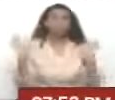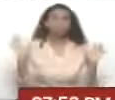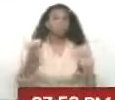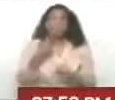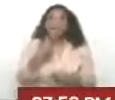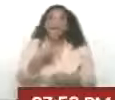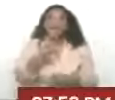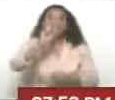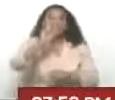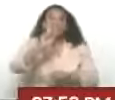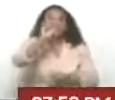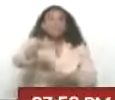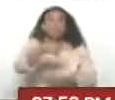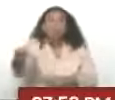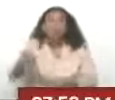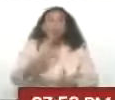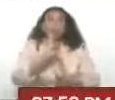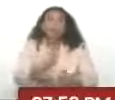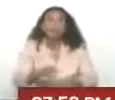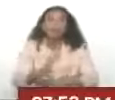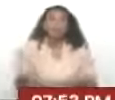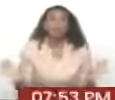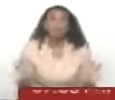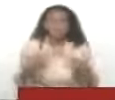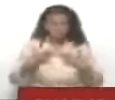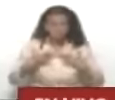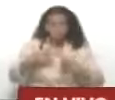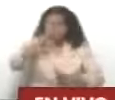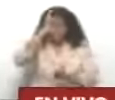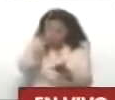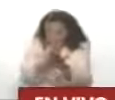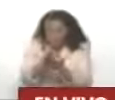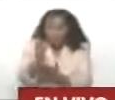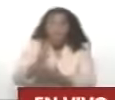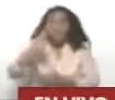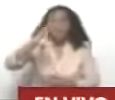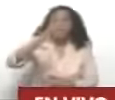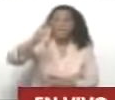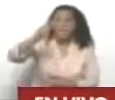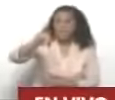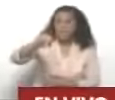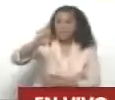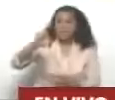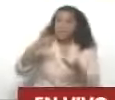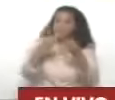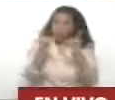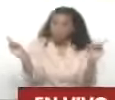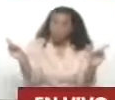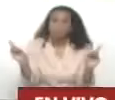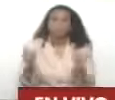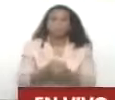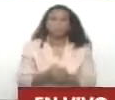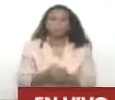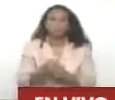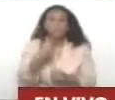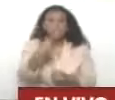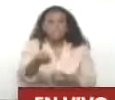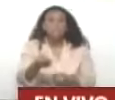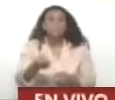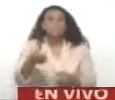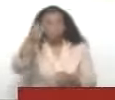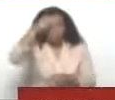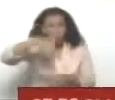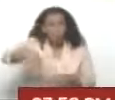Listo. Porque creo en el sistema electoral, porque creo en la democracia venezolana, porque creo en el